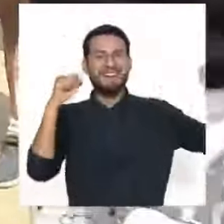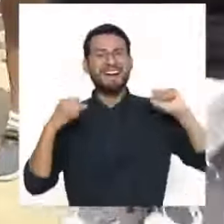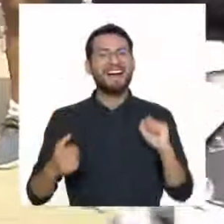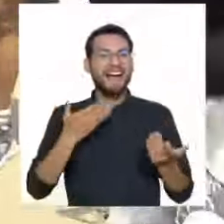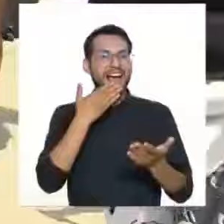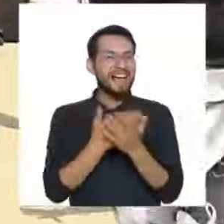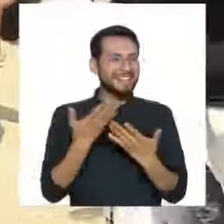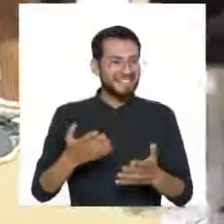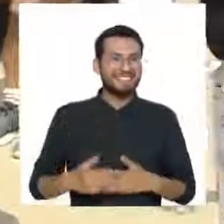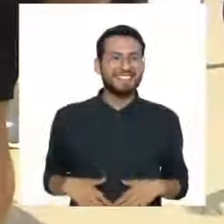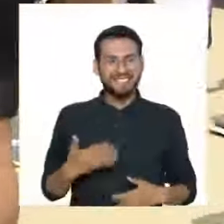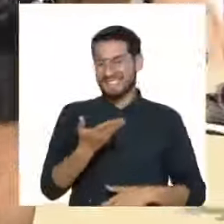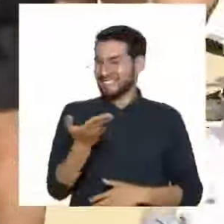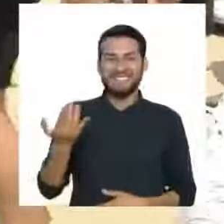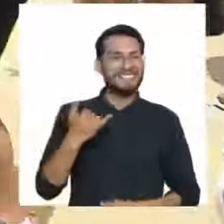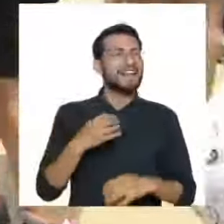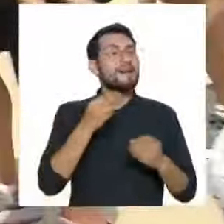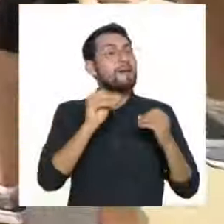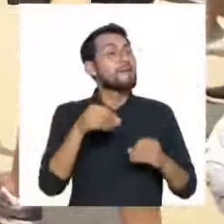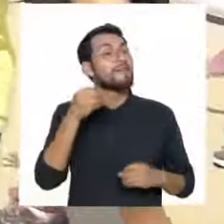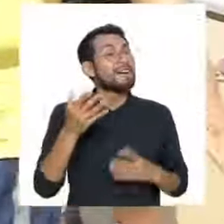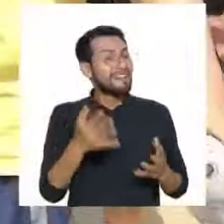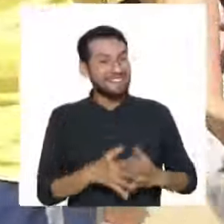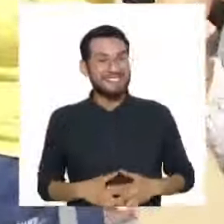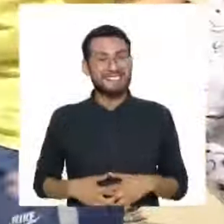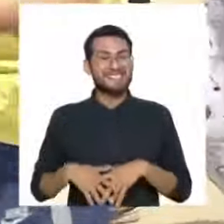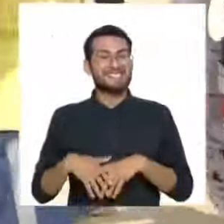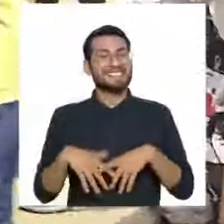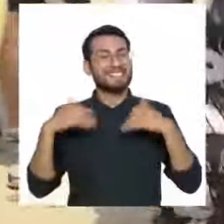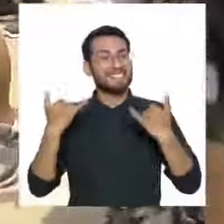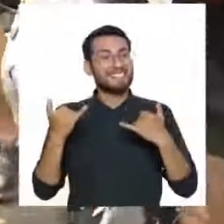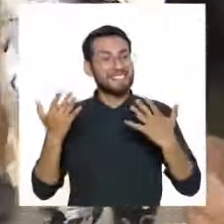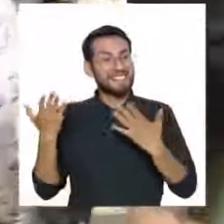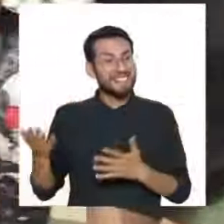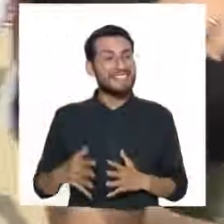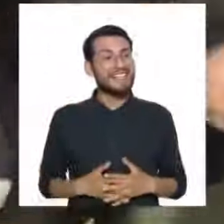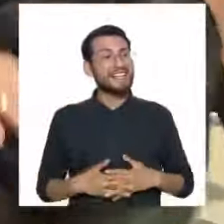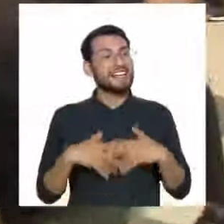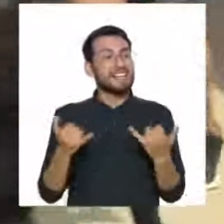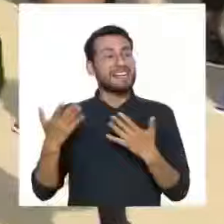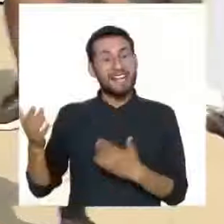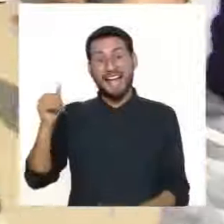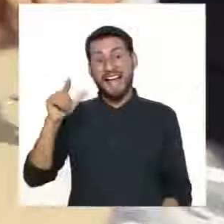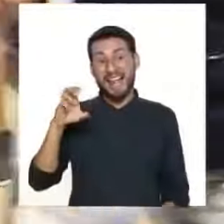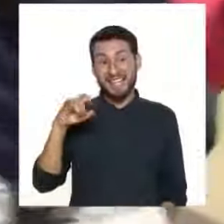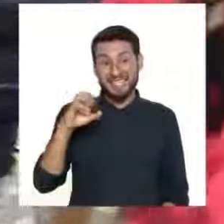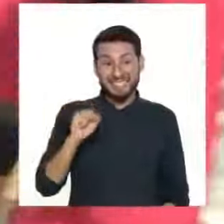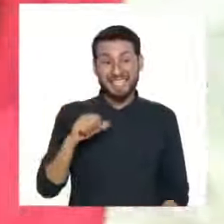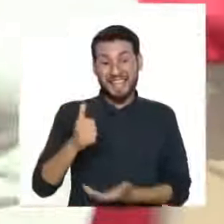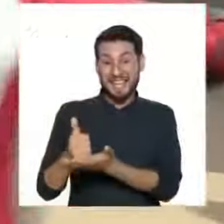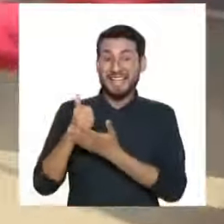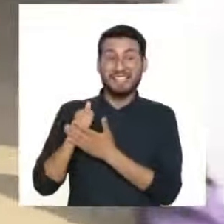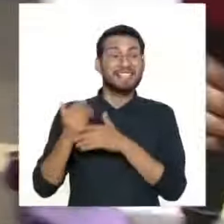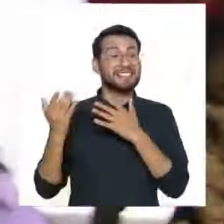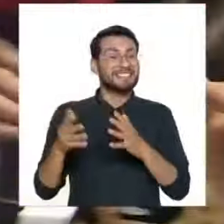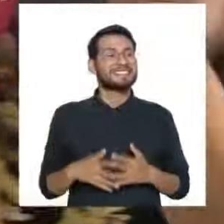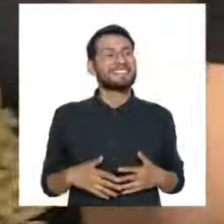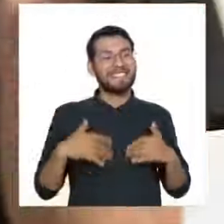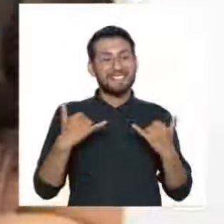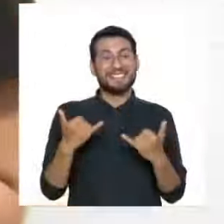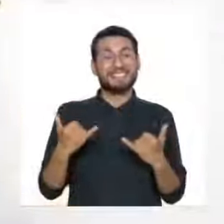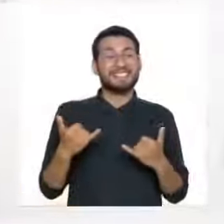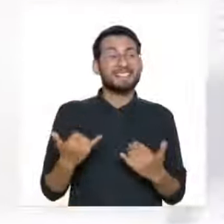saludable como todos los fines de semana porque justamente a ver si aquí me si Alexis me ayudas justamente